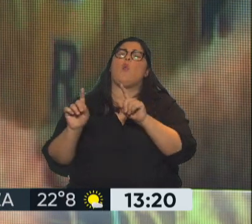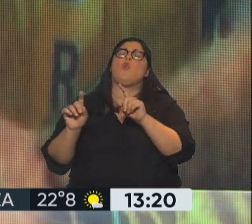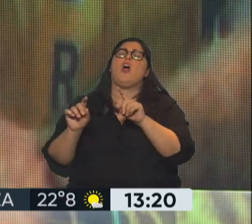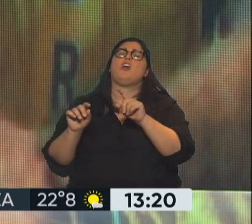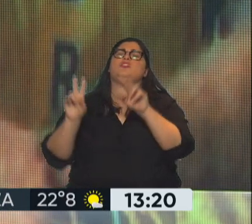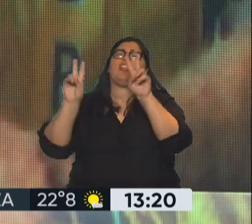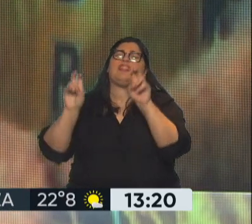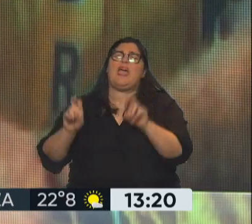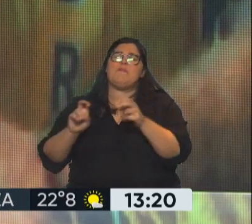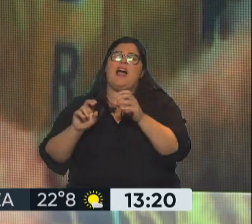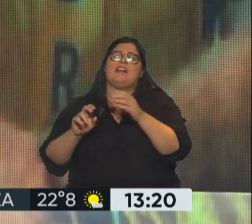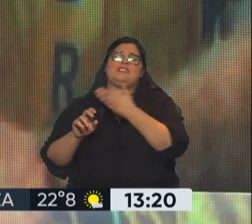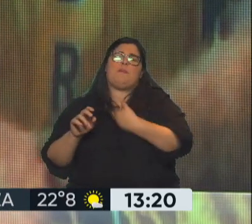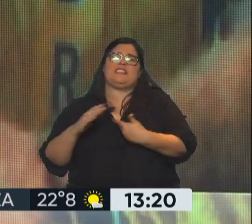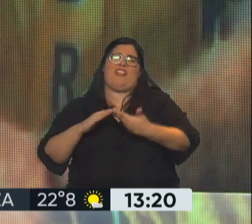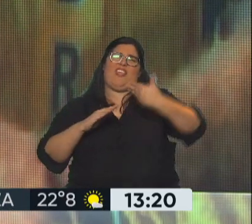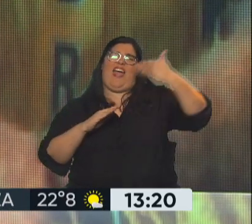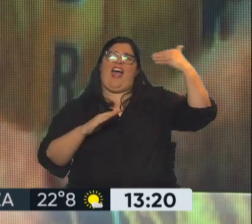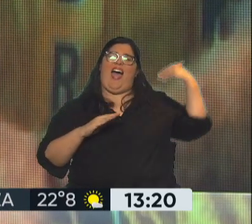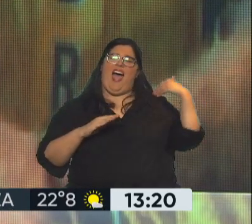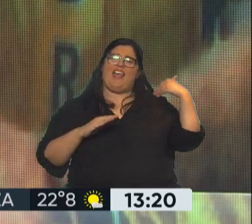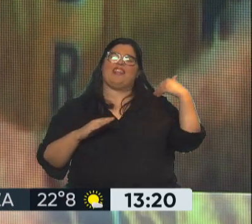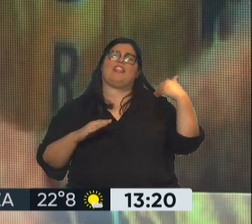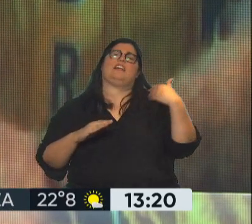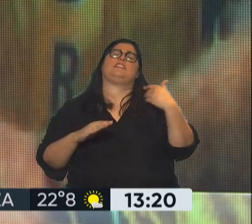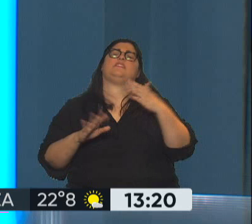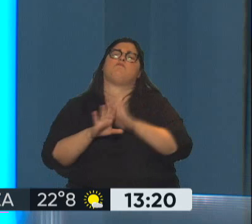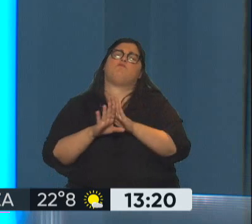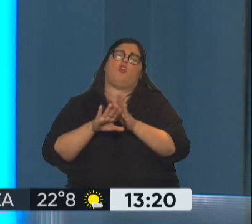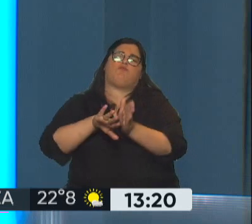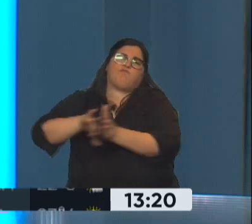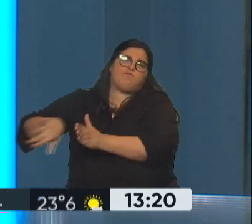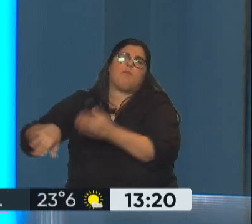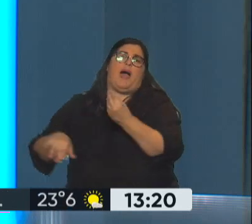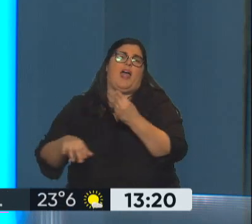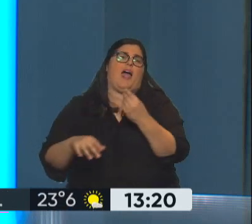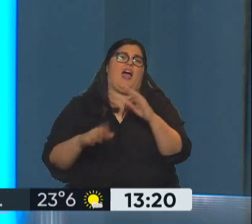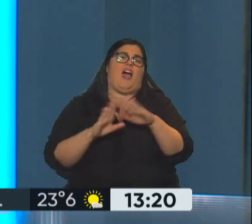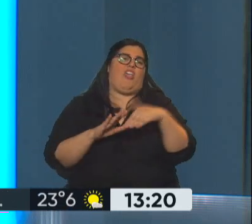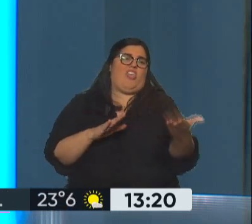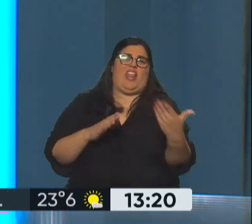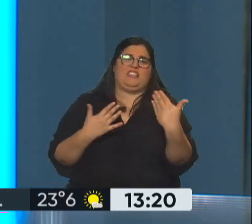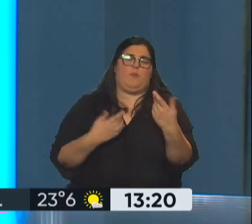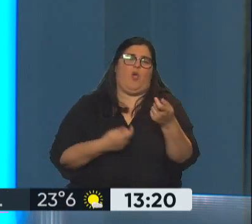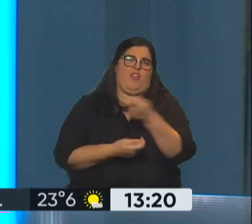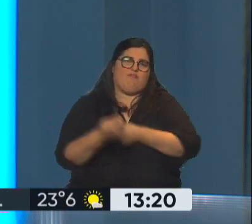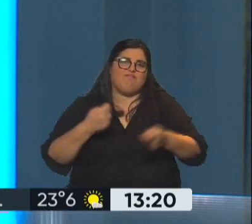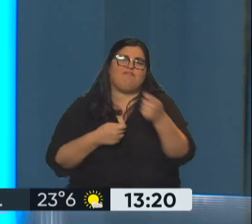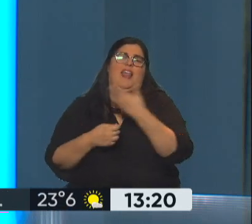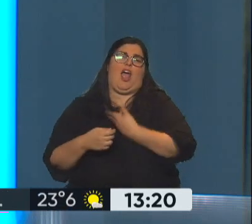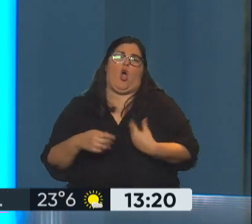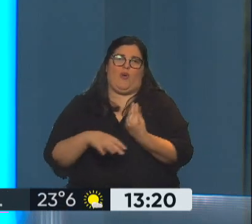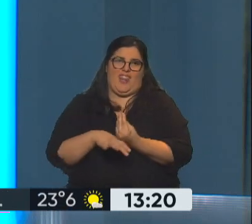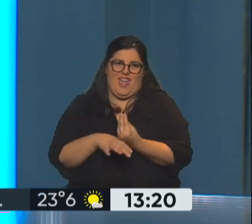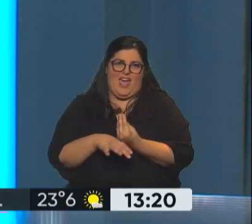gestiones anteriores para poder gobernar con esa derecha? Mira, Lula lo que está haciendo es no